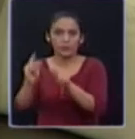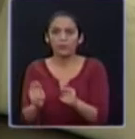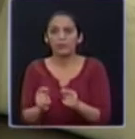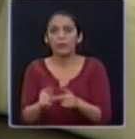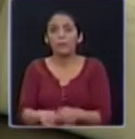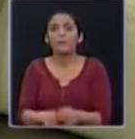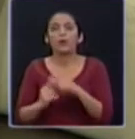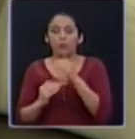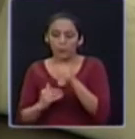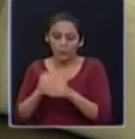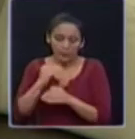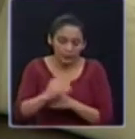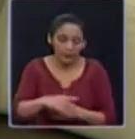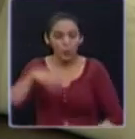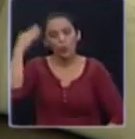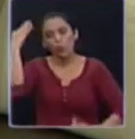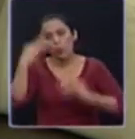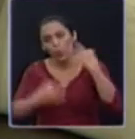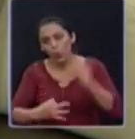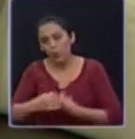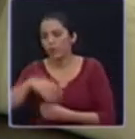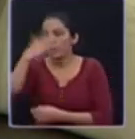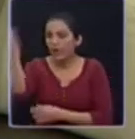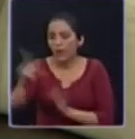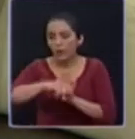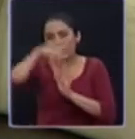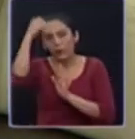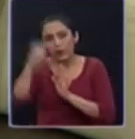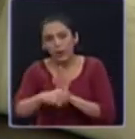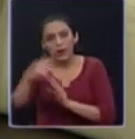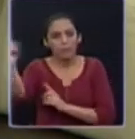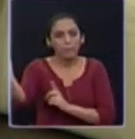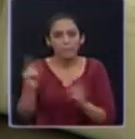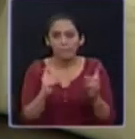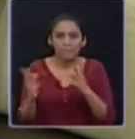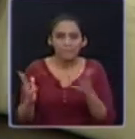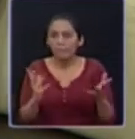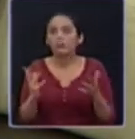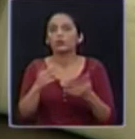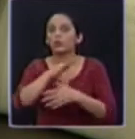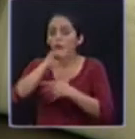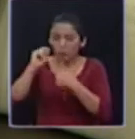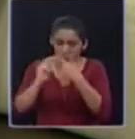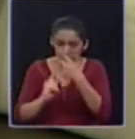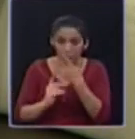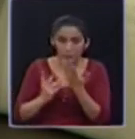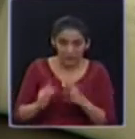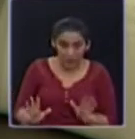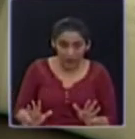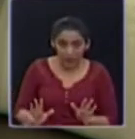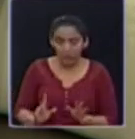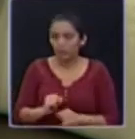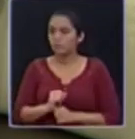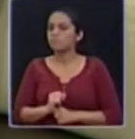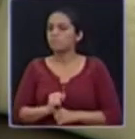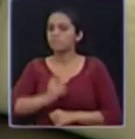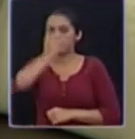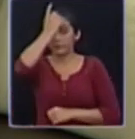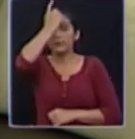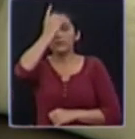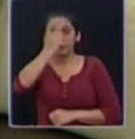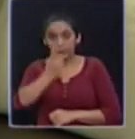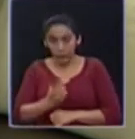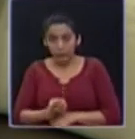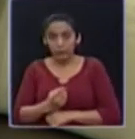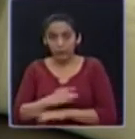causal, audiencia, derecho de defensa, resolución. Y cuando se decide deportar, usted le tiene que dar un